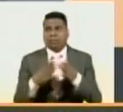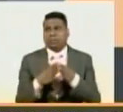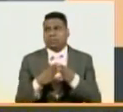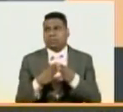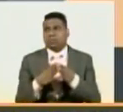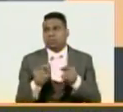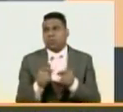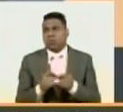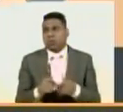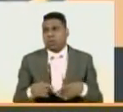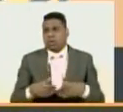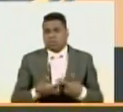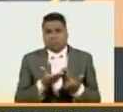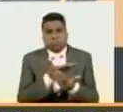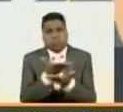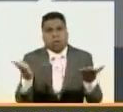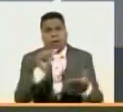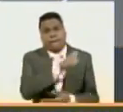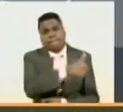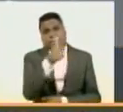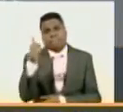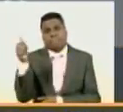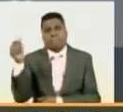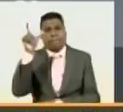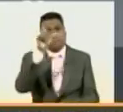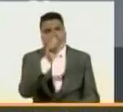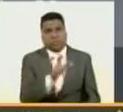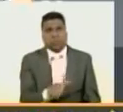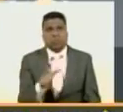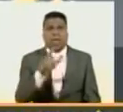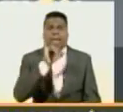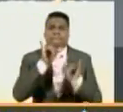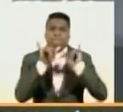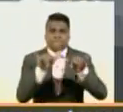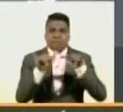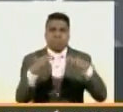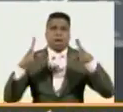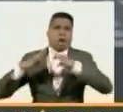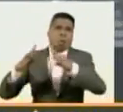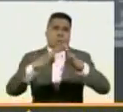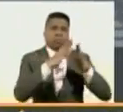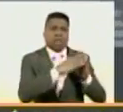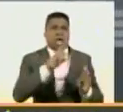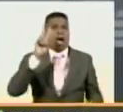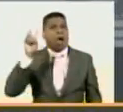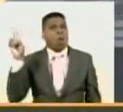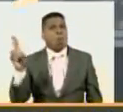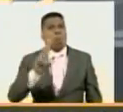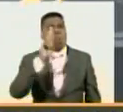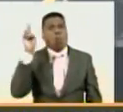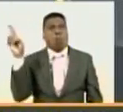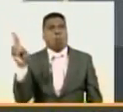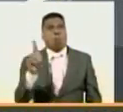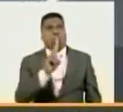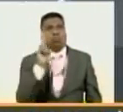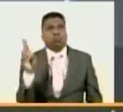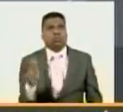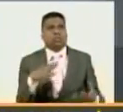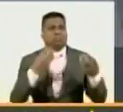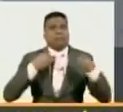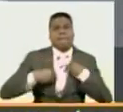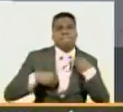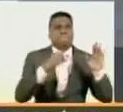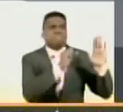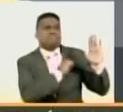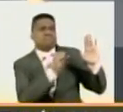en detrimento de los mismos habitantes de estas comunidades, pues causar toda esta ola de zozobra y de